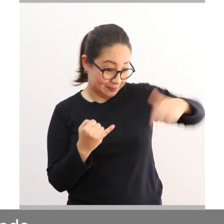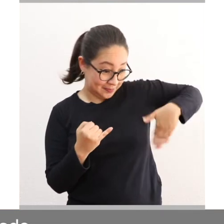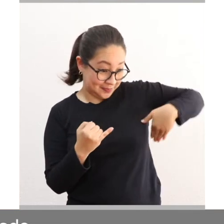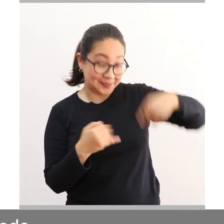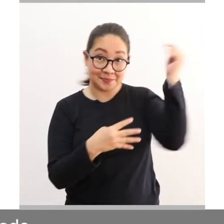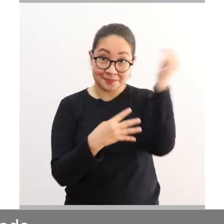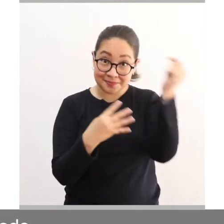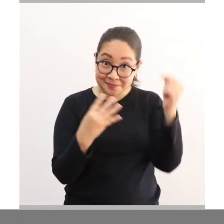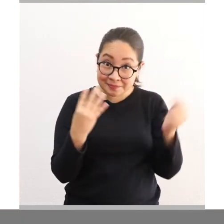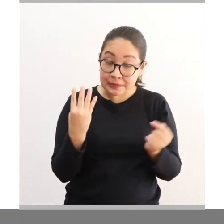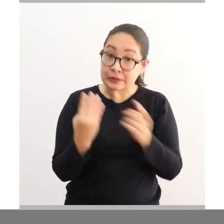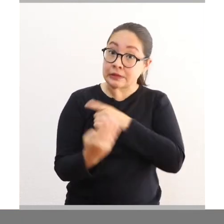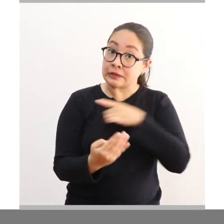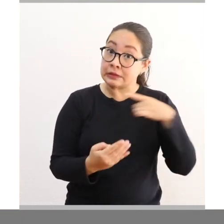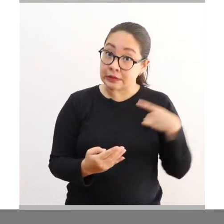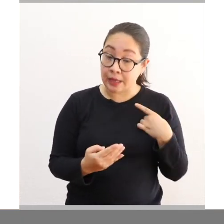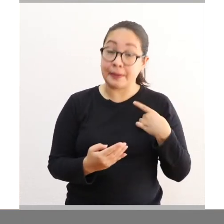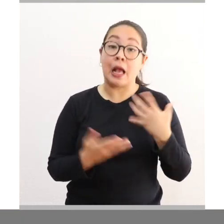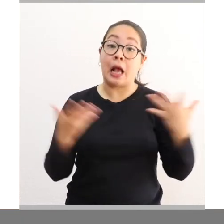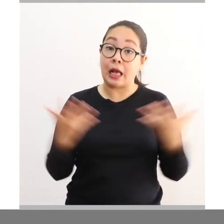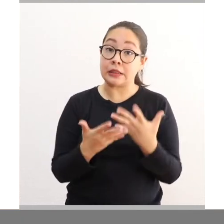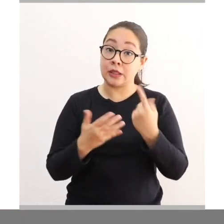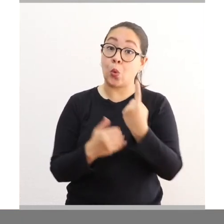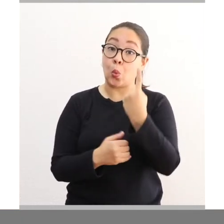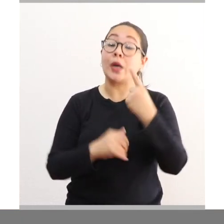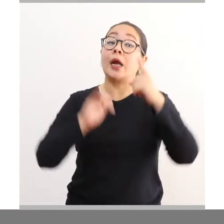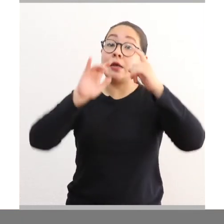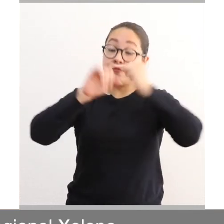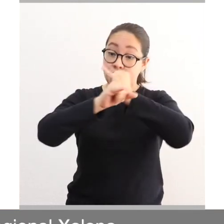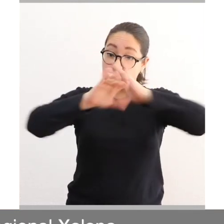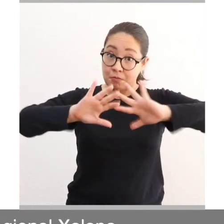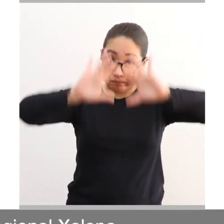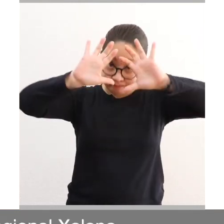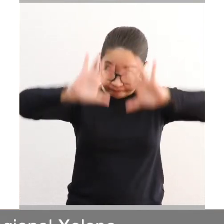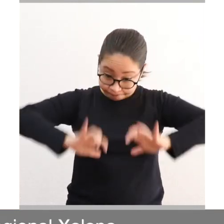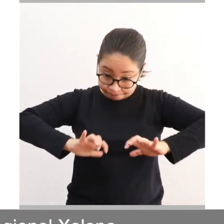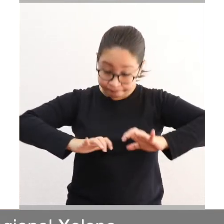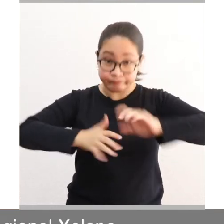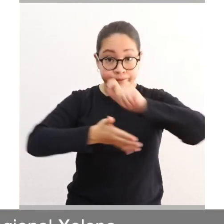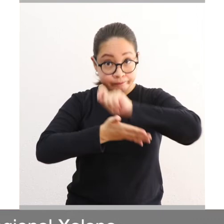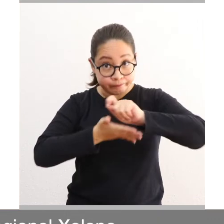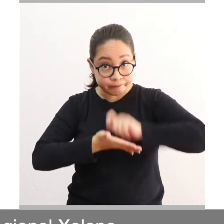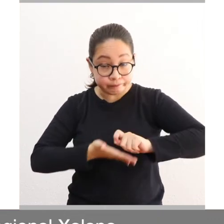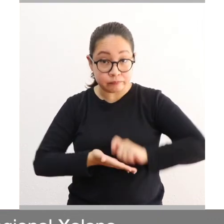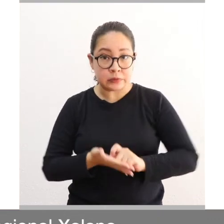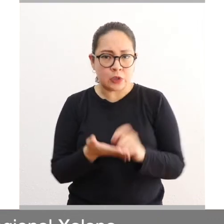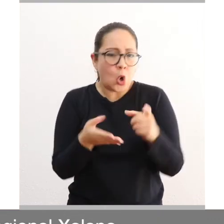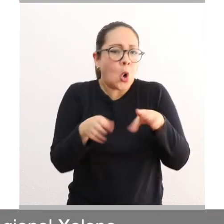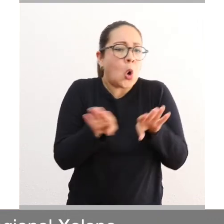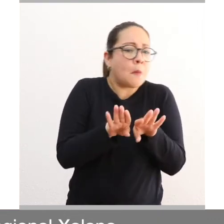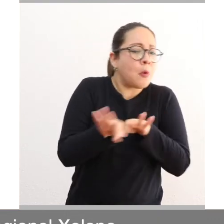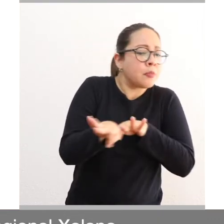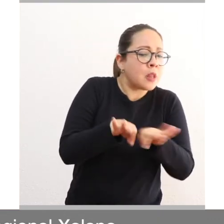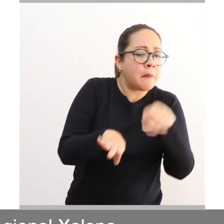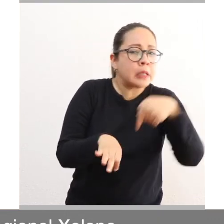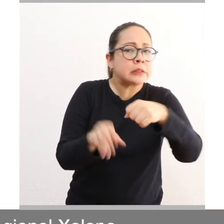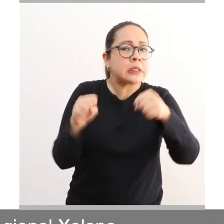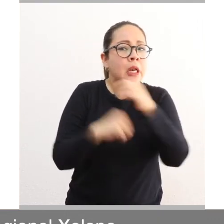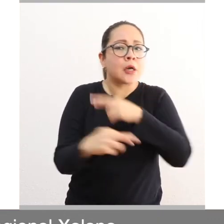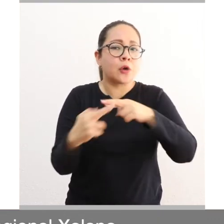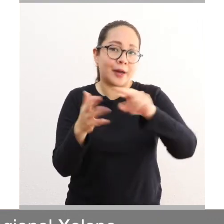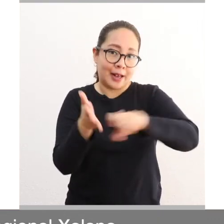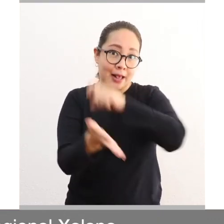lo que les he comentado, se debe de presentar un informe anual sobre el desempeño y funcionamiento de la Sala